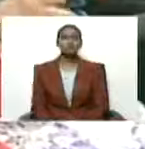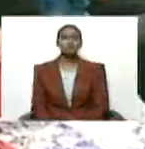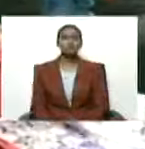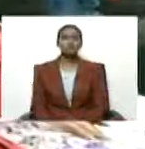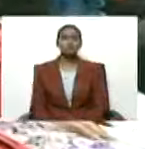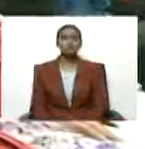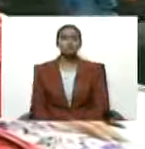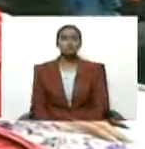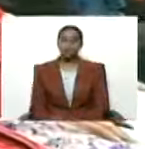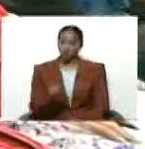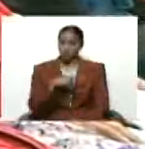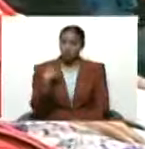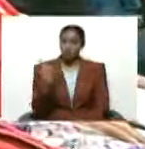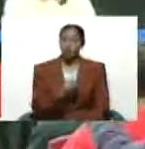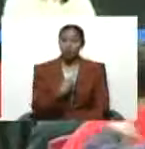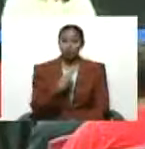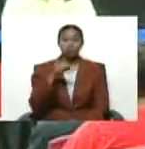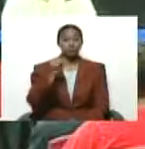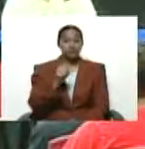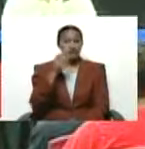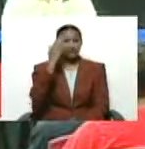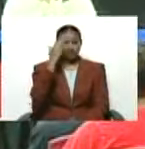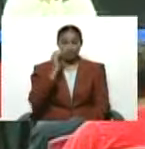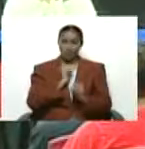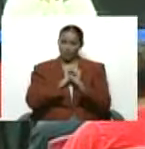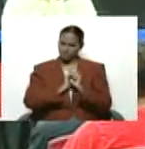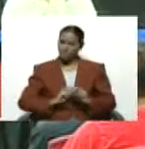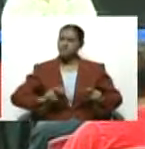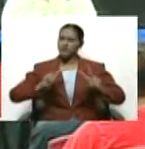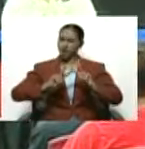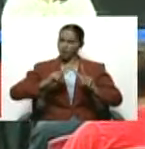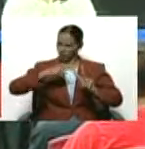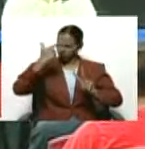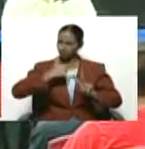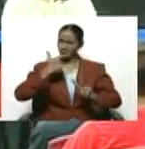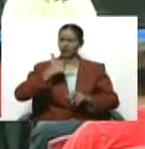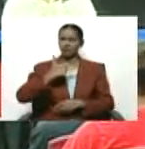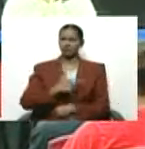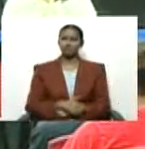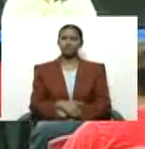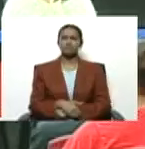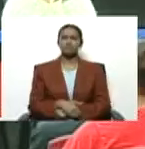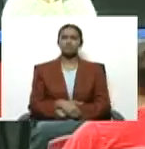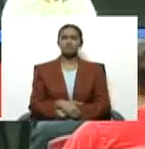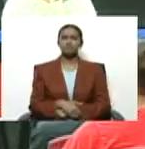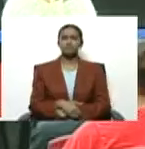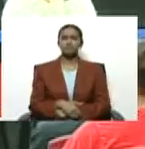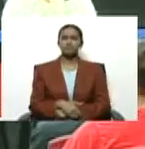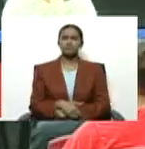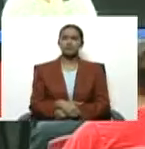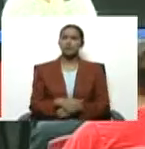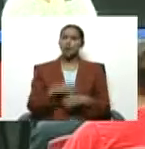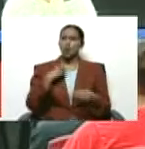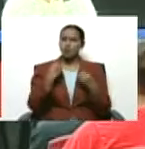Nosotros tenemos moral para hacerlo. Nosotros tenemos moral para hacerlo. Para tocar